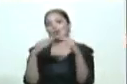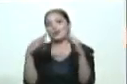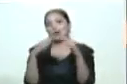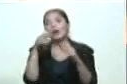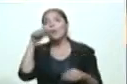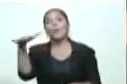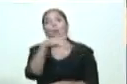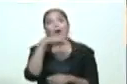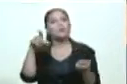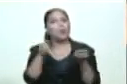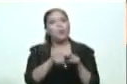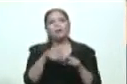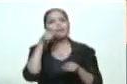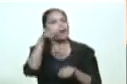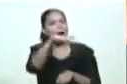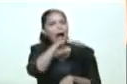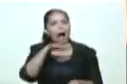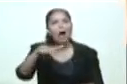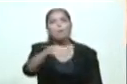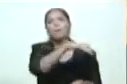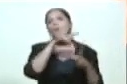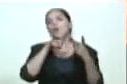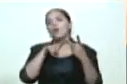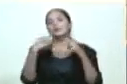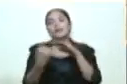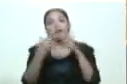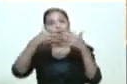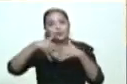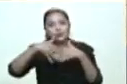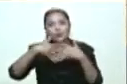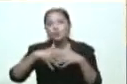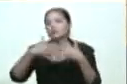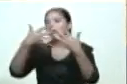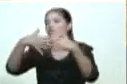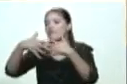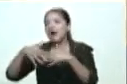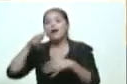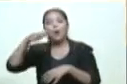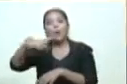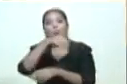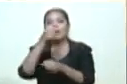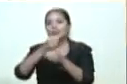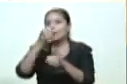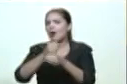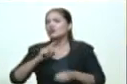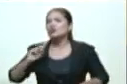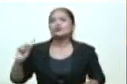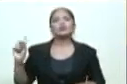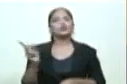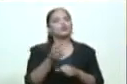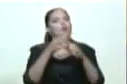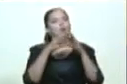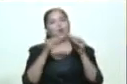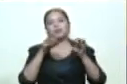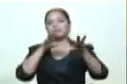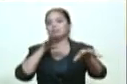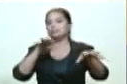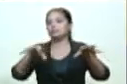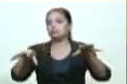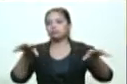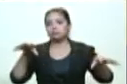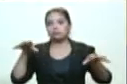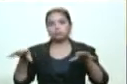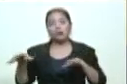del campo, y el pueblo trabajador de la industria, de la fábrica, y el pueblo trabajador minero, todos los pueblos. Tenemos las